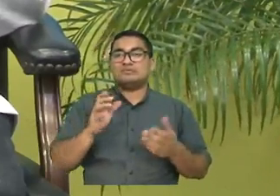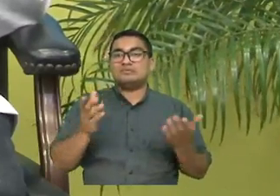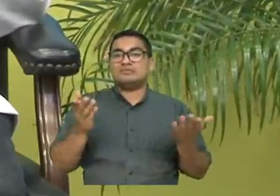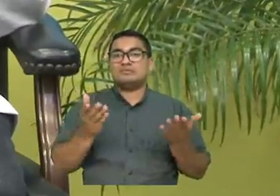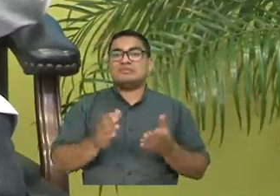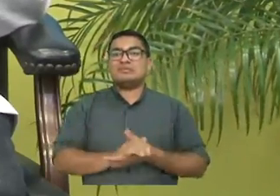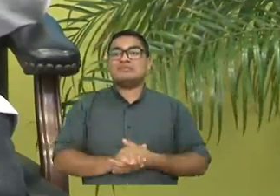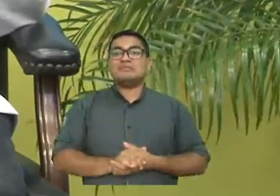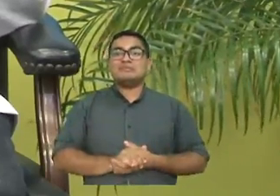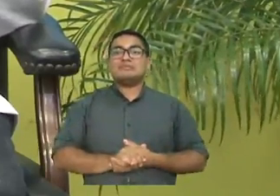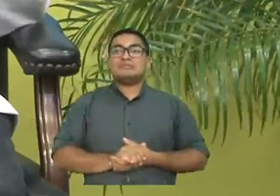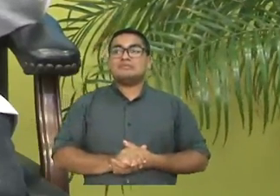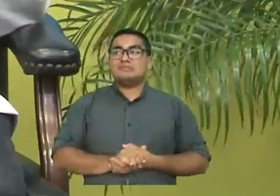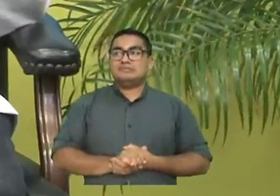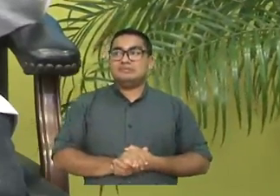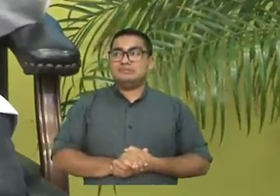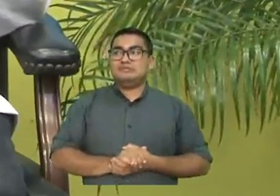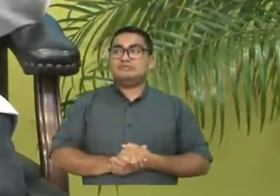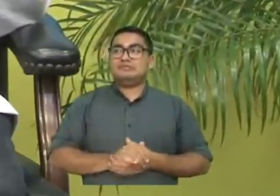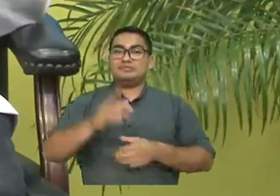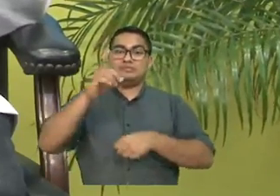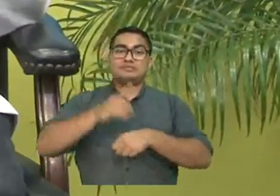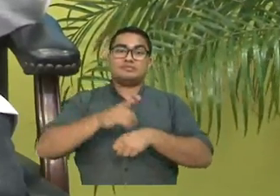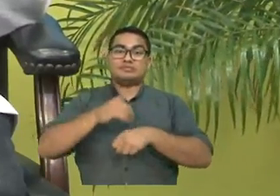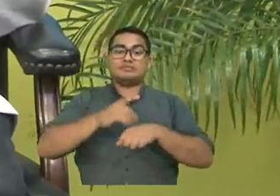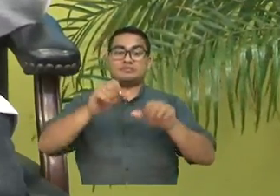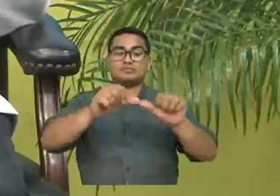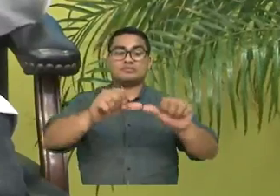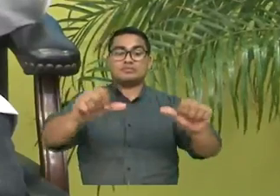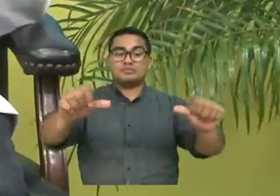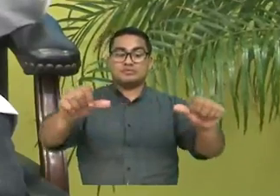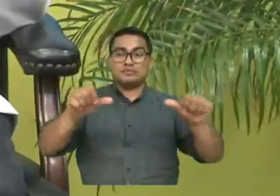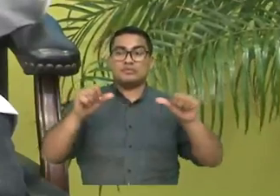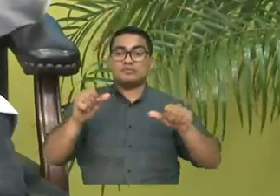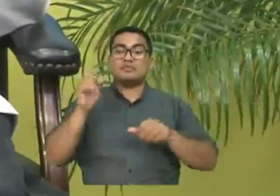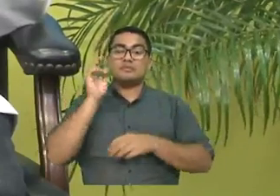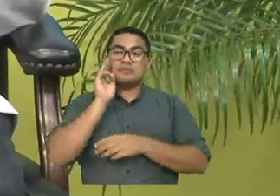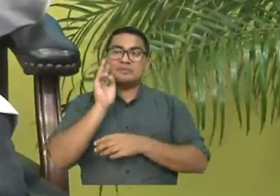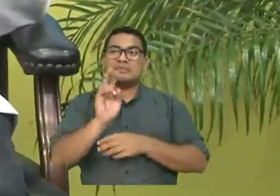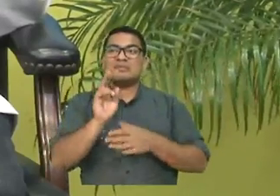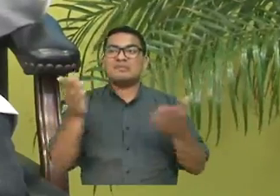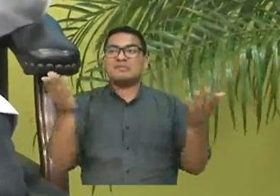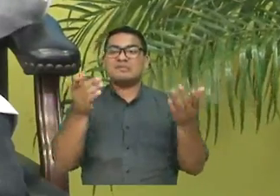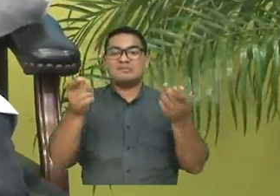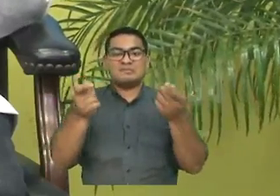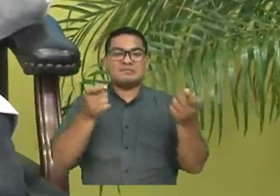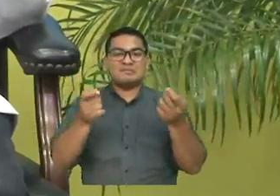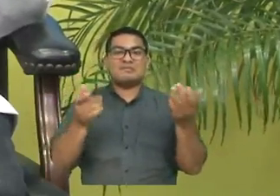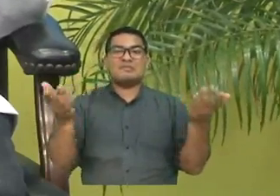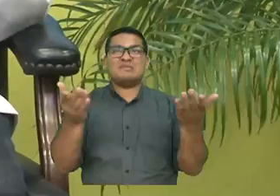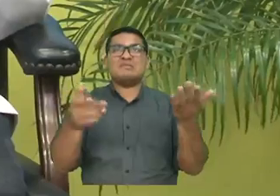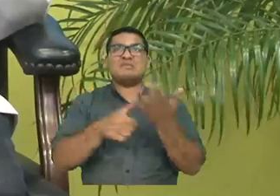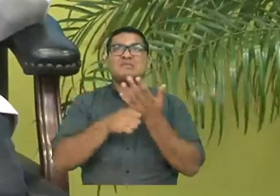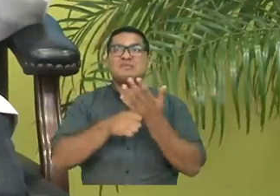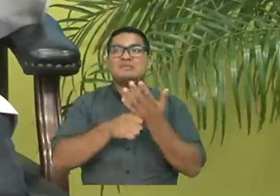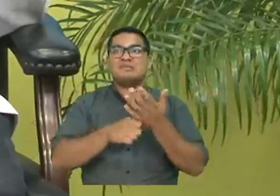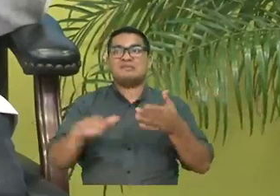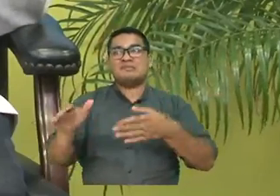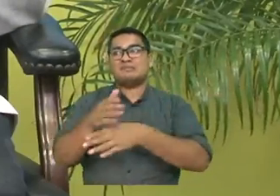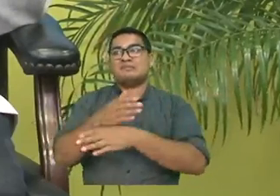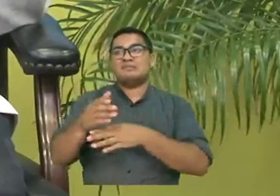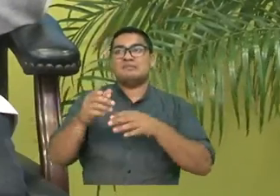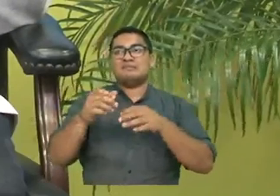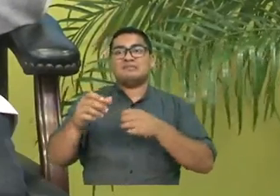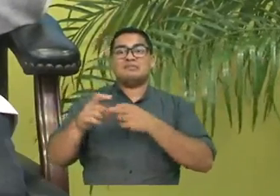¿qué pasa? Porque en la parte veterinaria también eso se verifica, el control de calidad, ¿verdad? De las carnes de estos animalitos. No